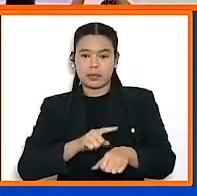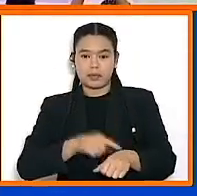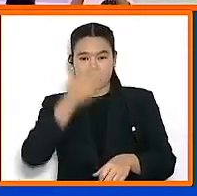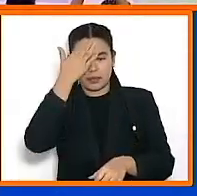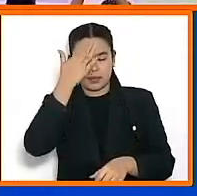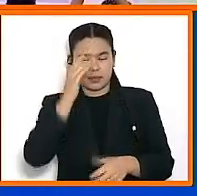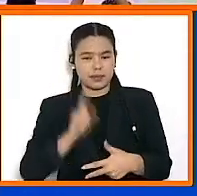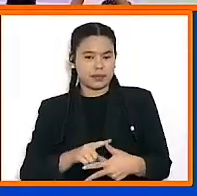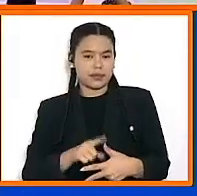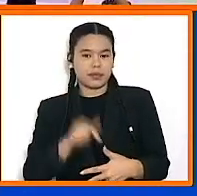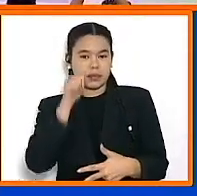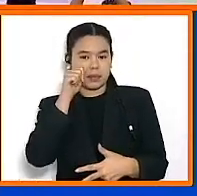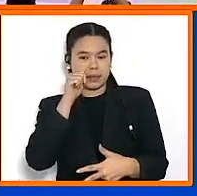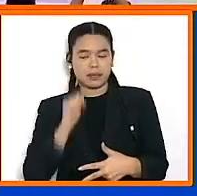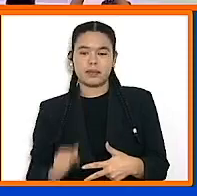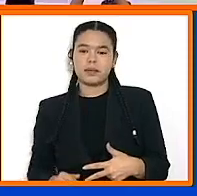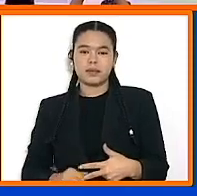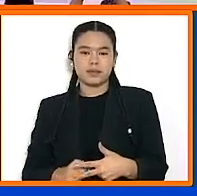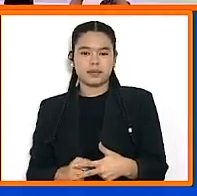es, atentos,